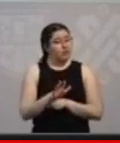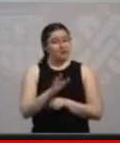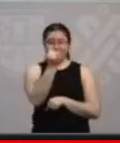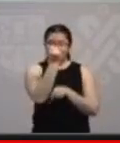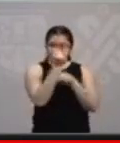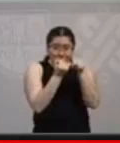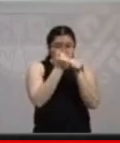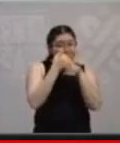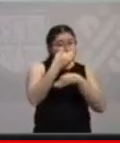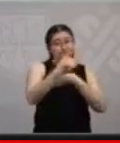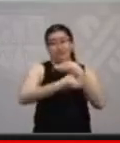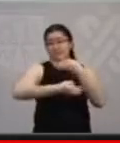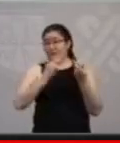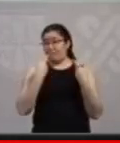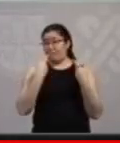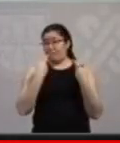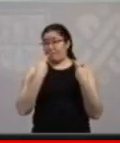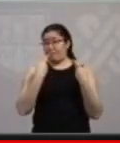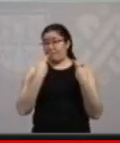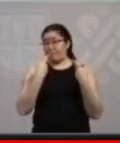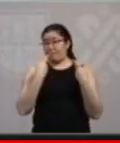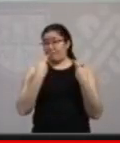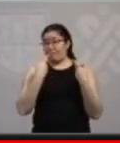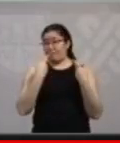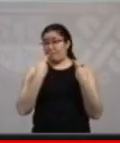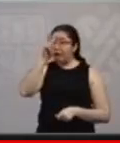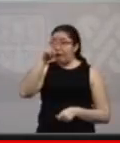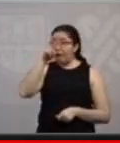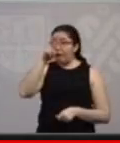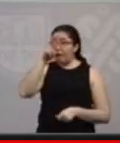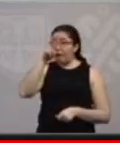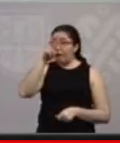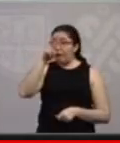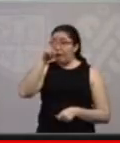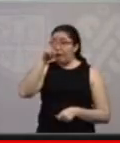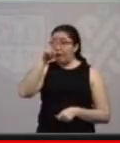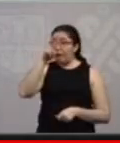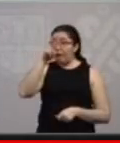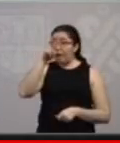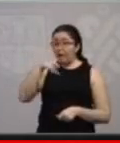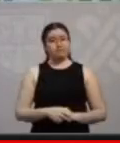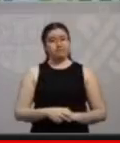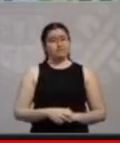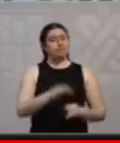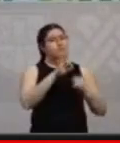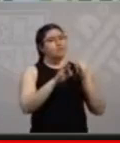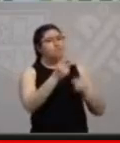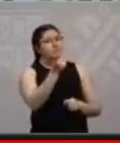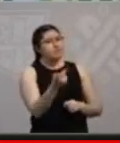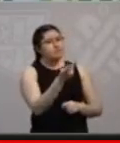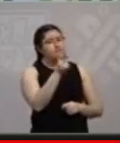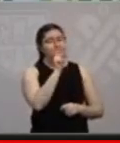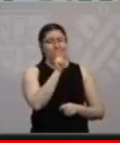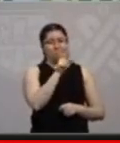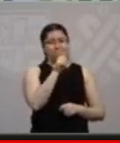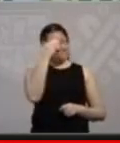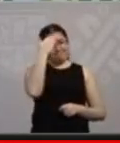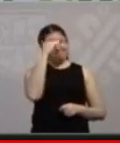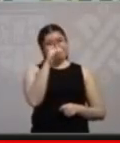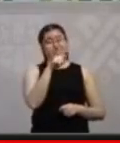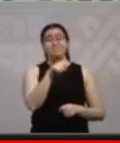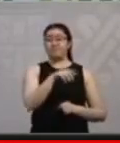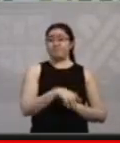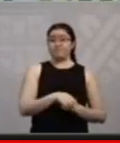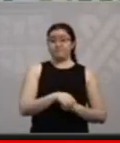que investigarse a todo el que tenga que investigarse y que llegue a las últimas consecuencias. Y nada más también saber si tienen bueno, se